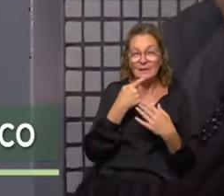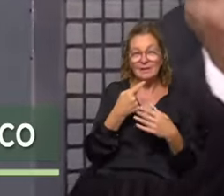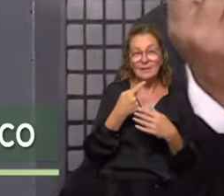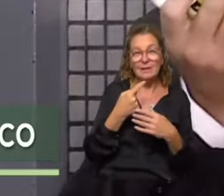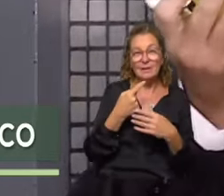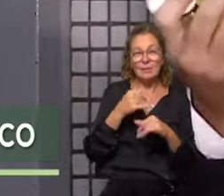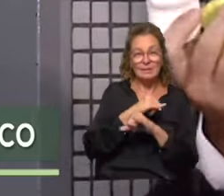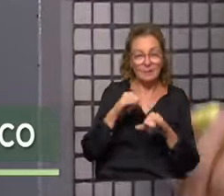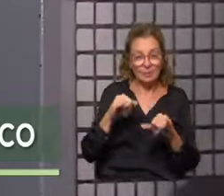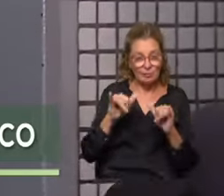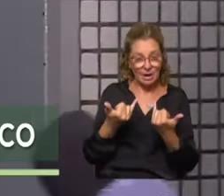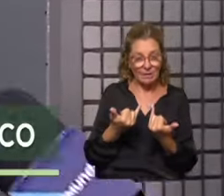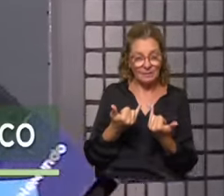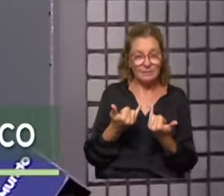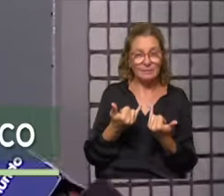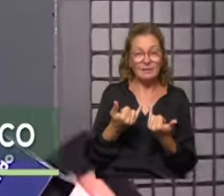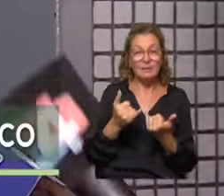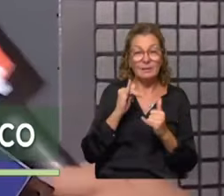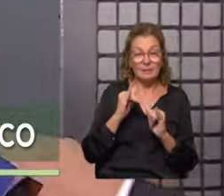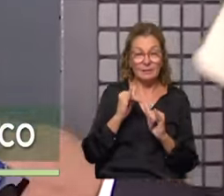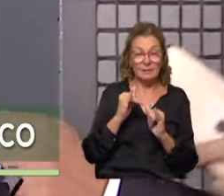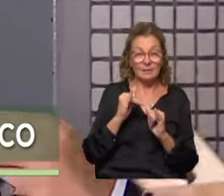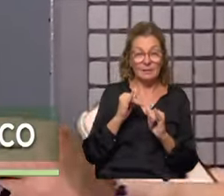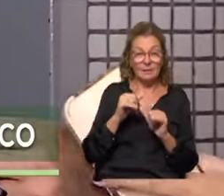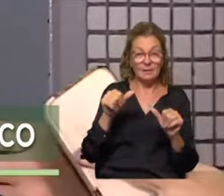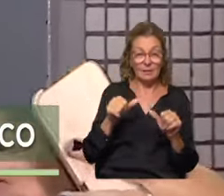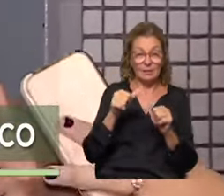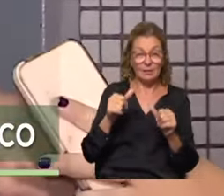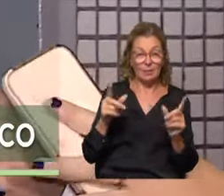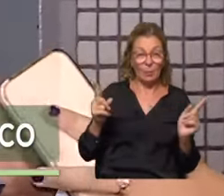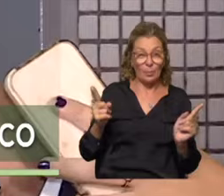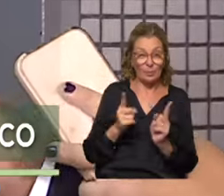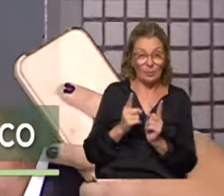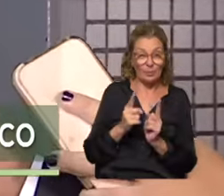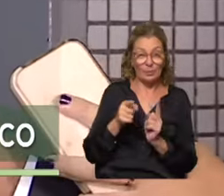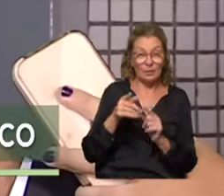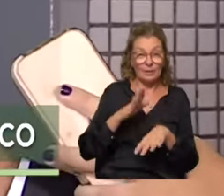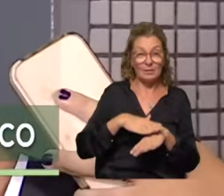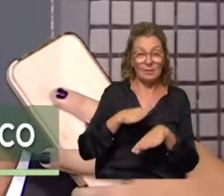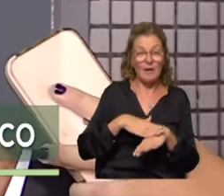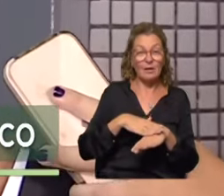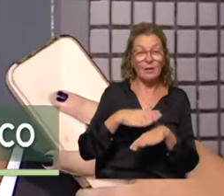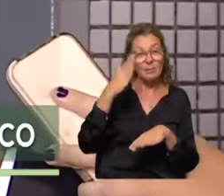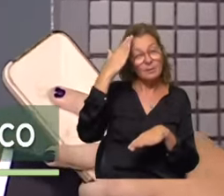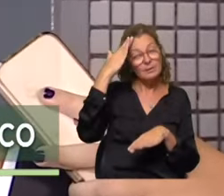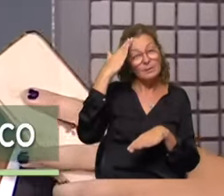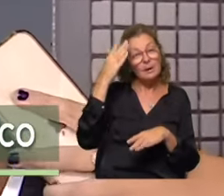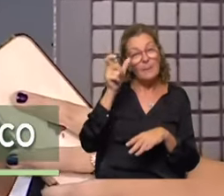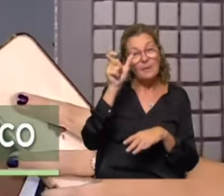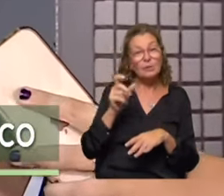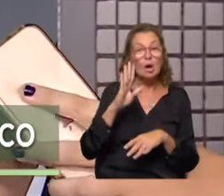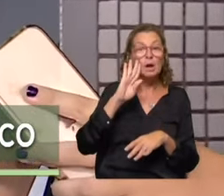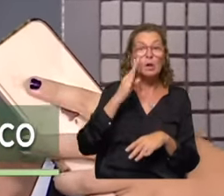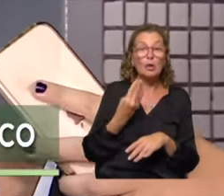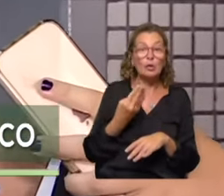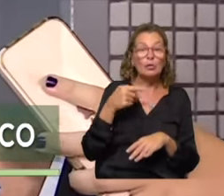la audiencia ha terminado ya? Sí, efectivamente se hizo un proceso abreviado. Ahora, como ustedes saben, en el proceso abreviado la persona reconoce